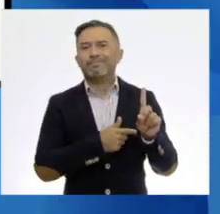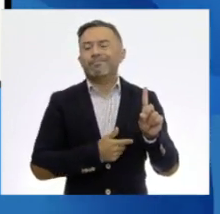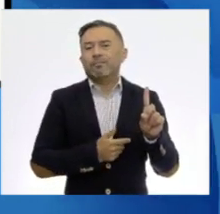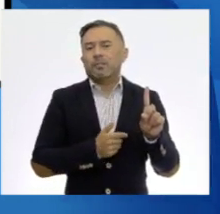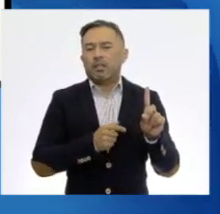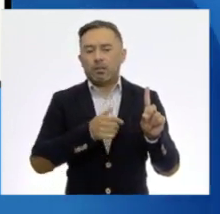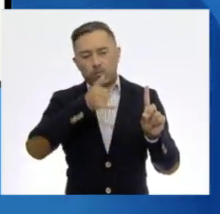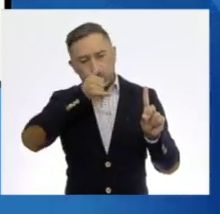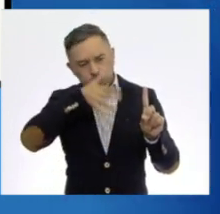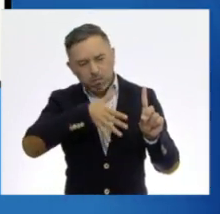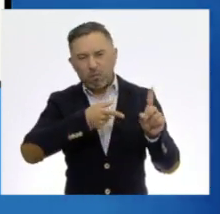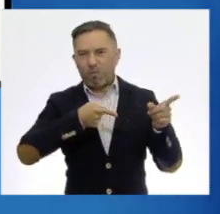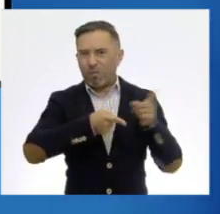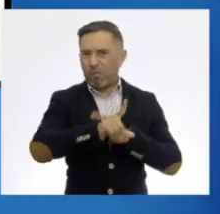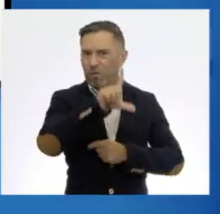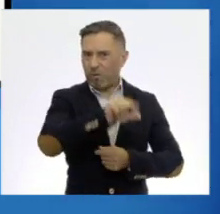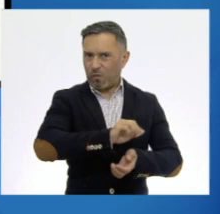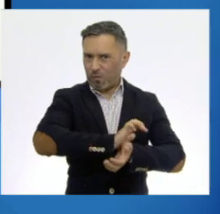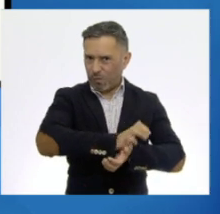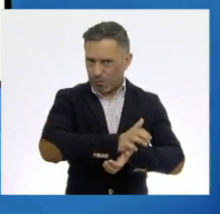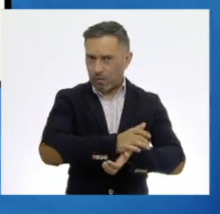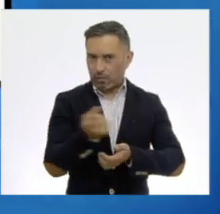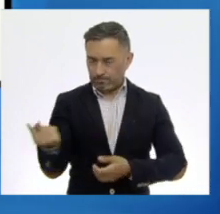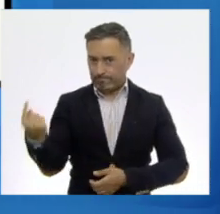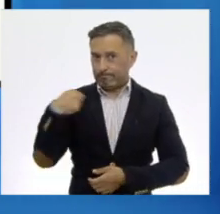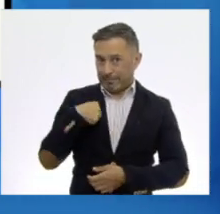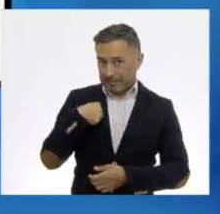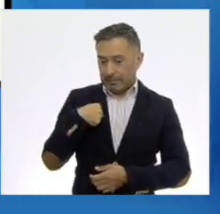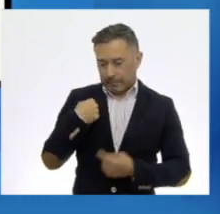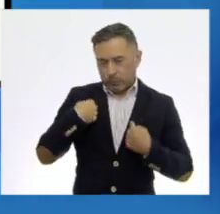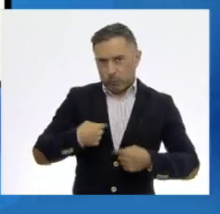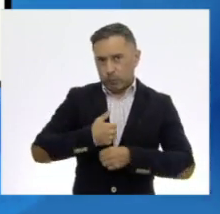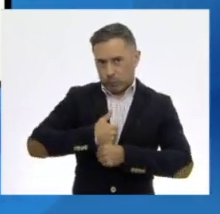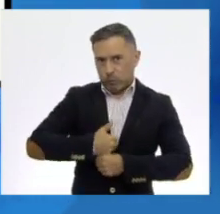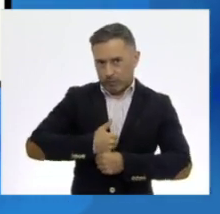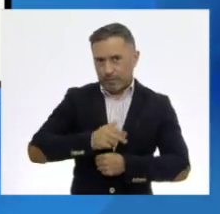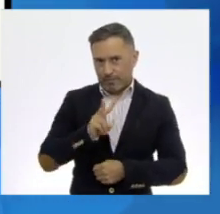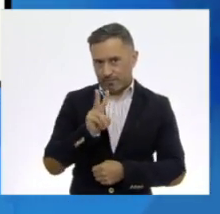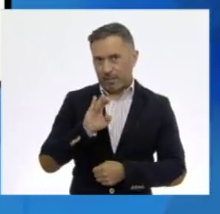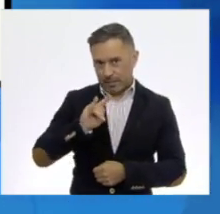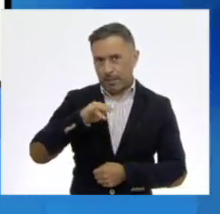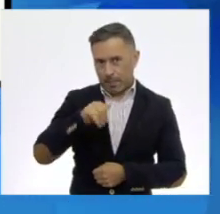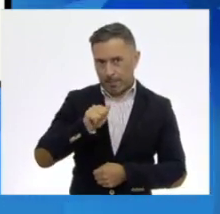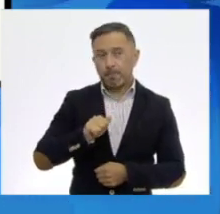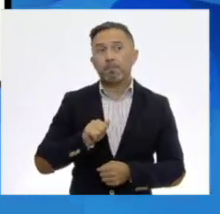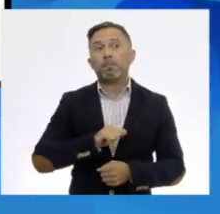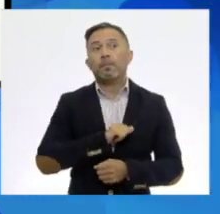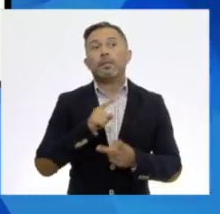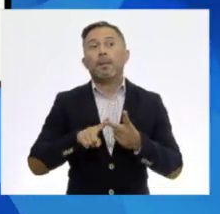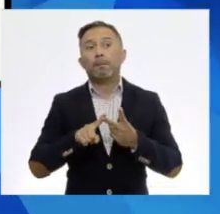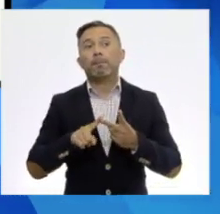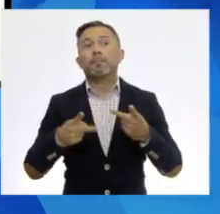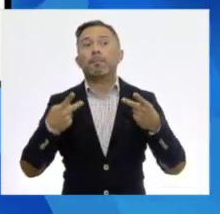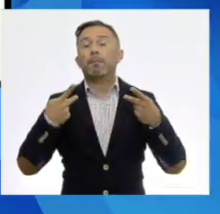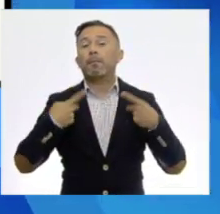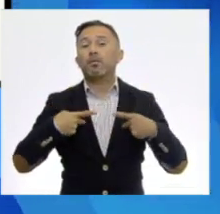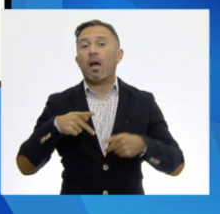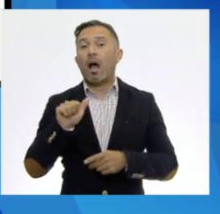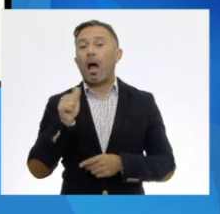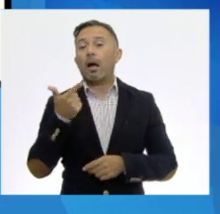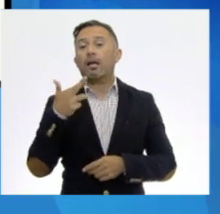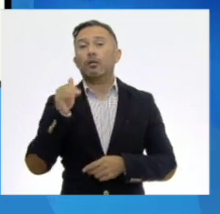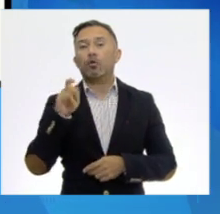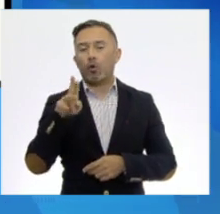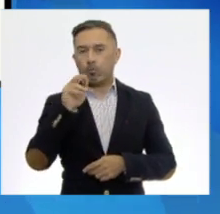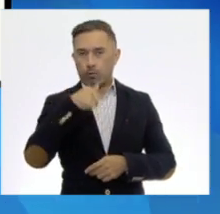humillaciones. También está el agresor o agresora, que es la persona que ofende, aísla o